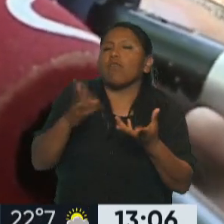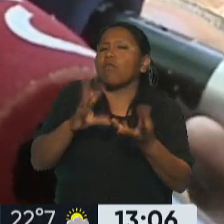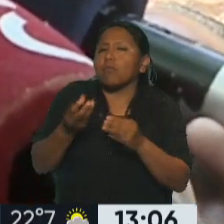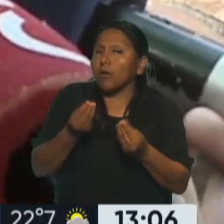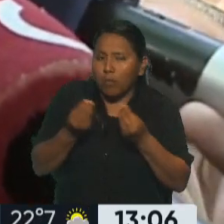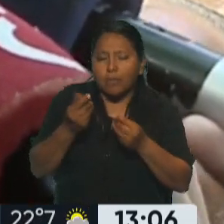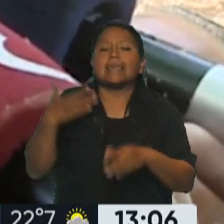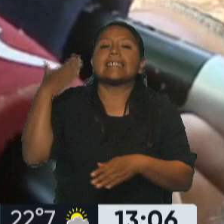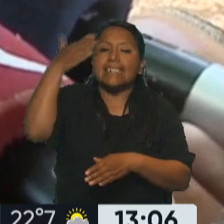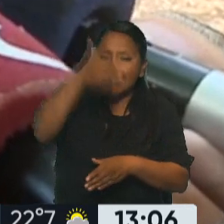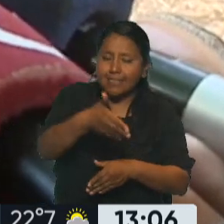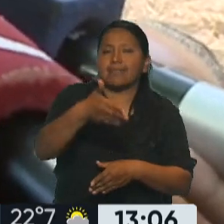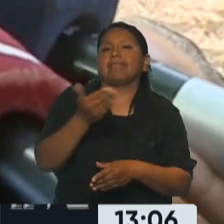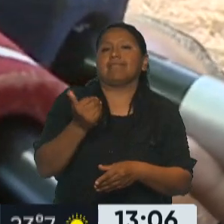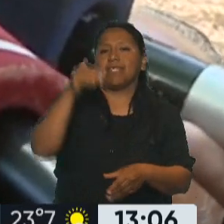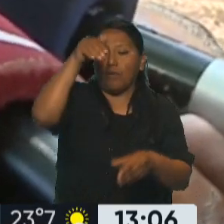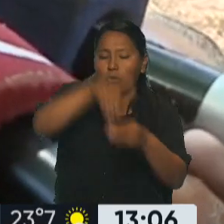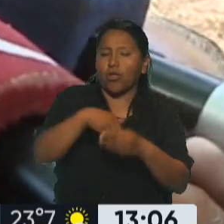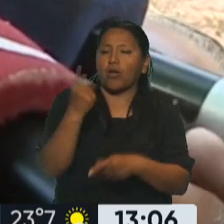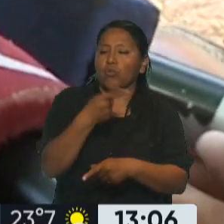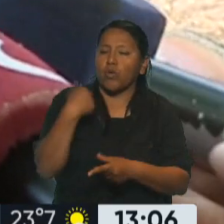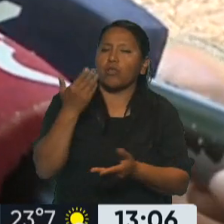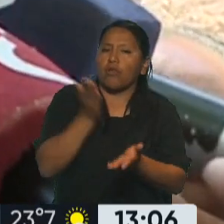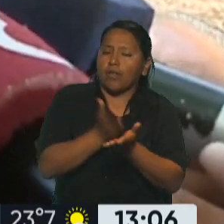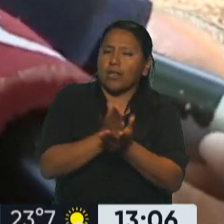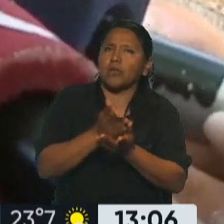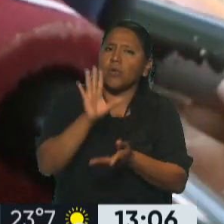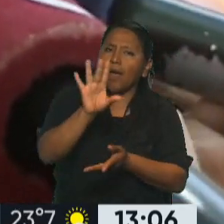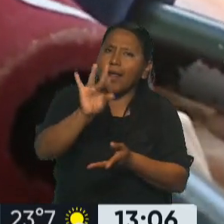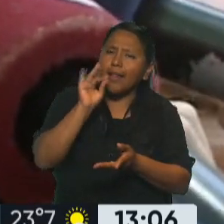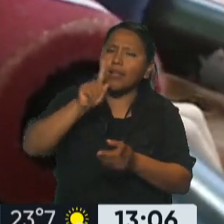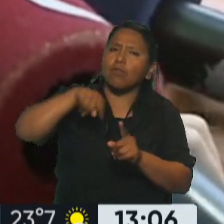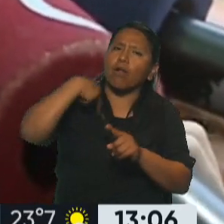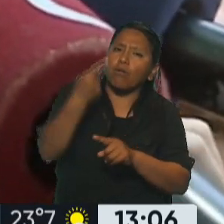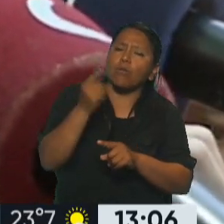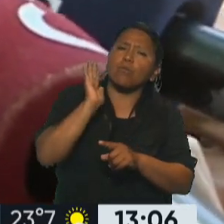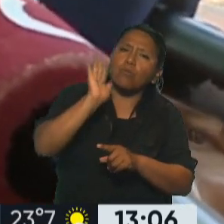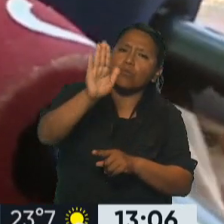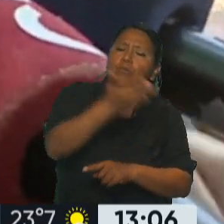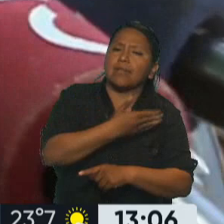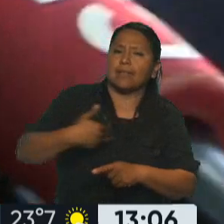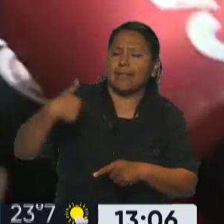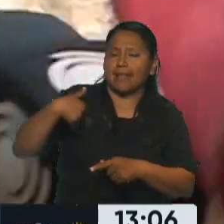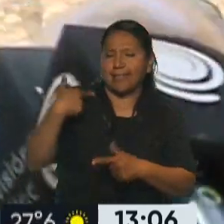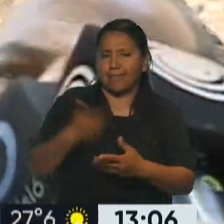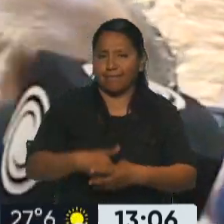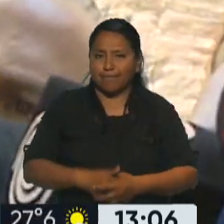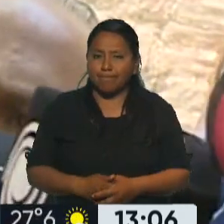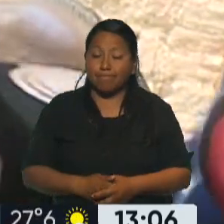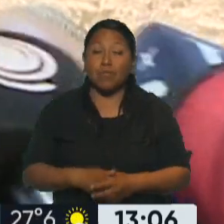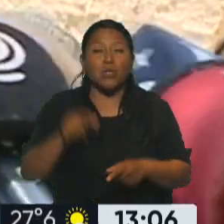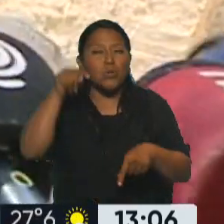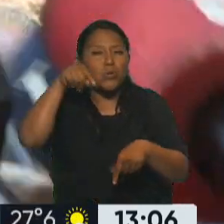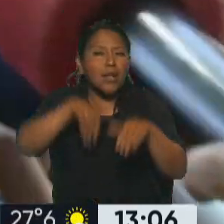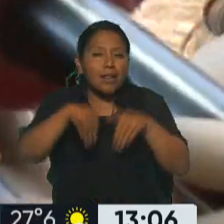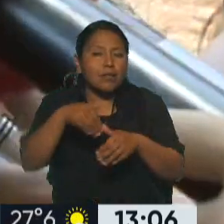es ir y ejercer nuestro derecho a elegir el futuro presidente de los argentinos. Esa es mi expectativa. ¿Una elección particular para usted,